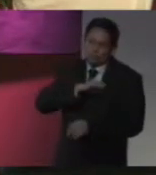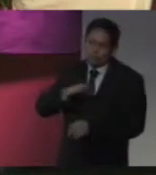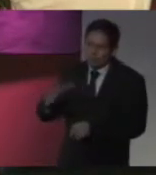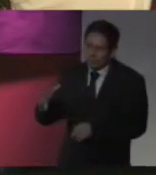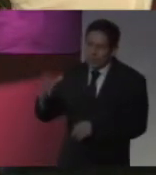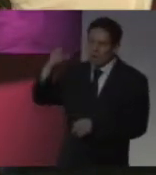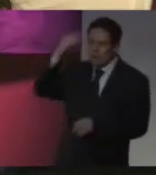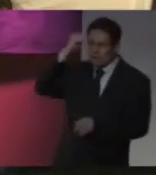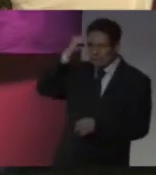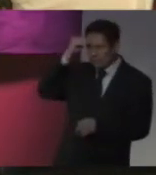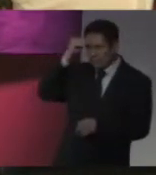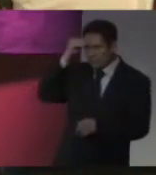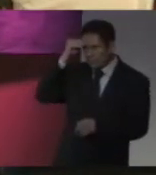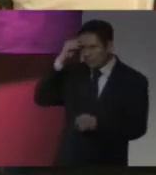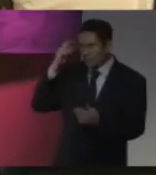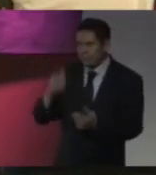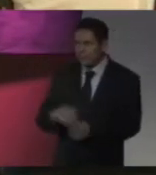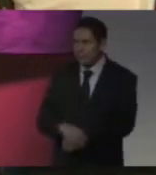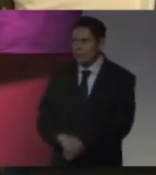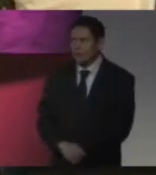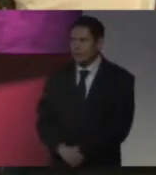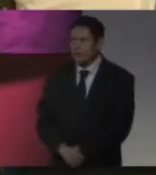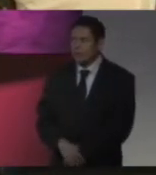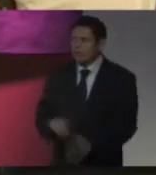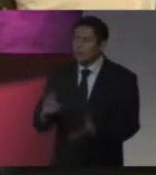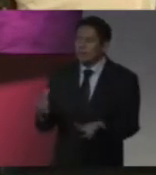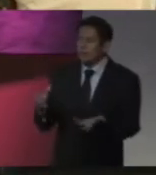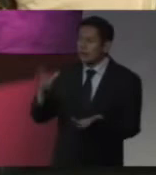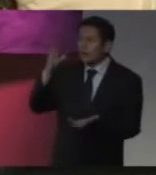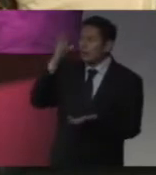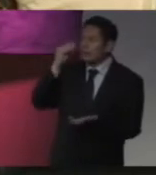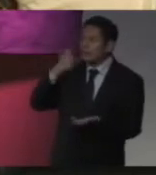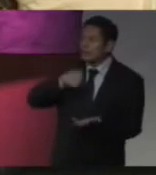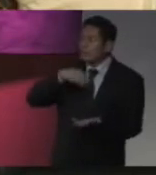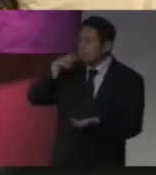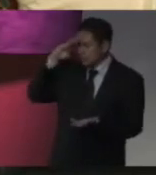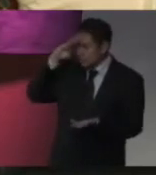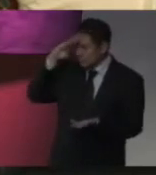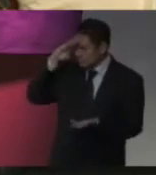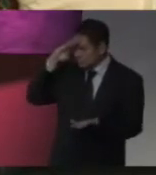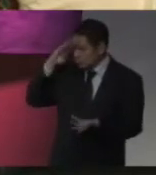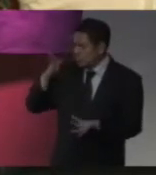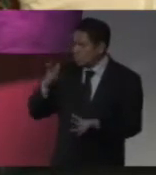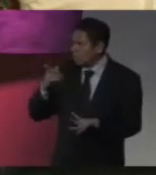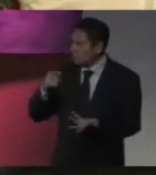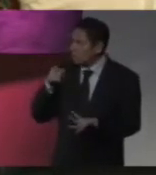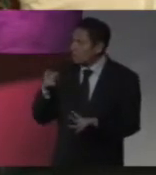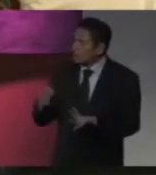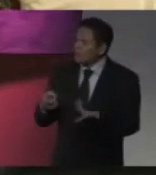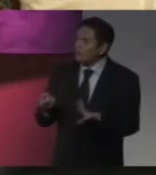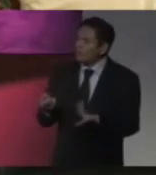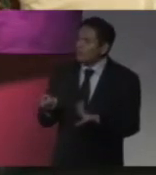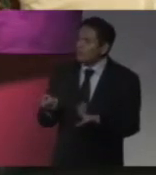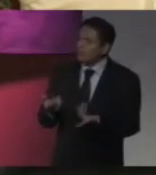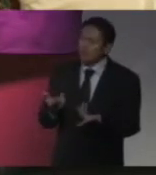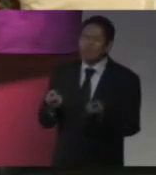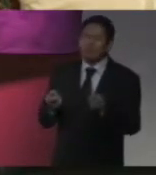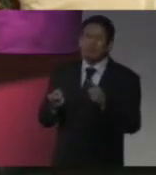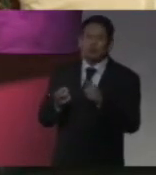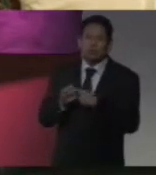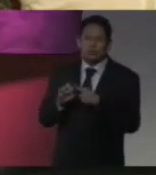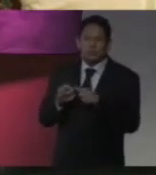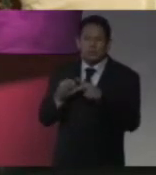Y al querer aprender, me pregunto, ¿dónde está la raíz? La